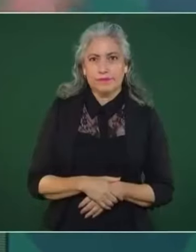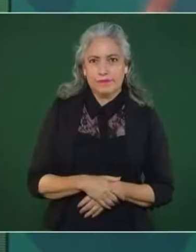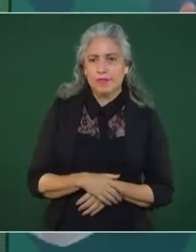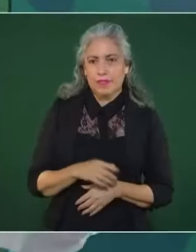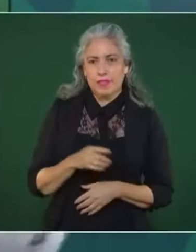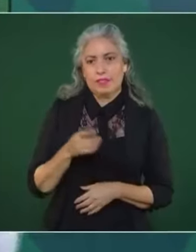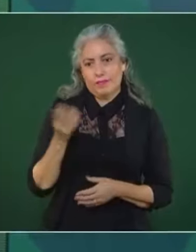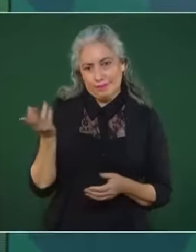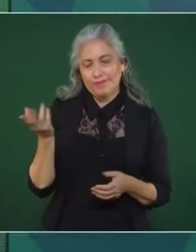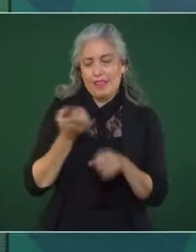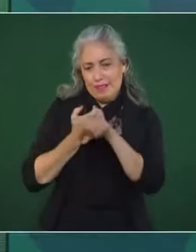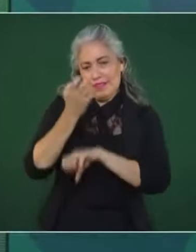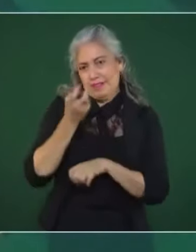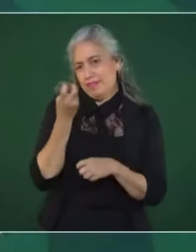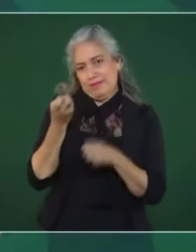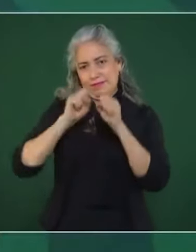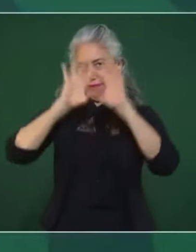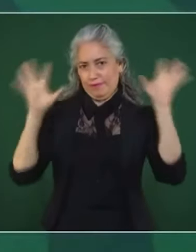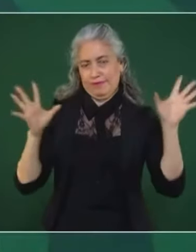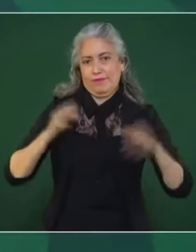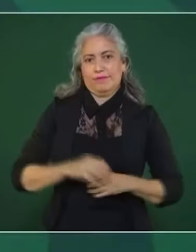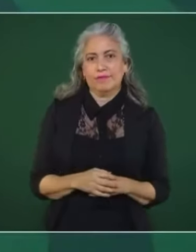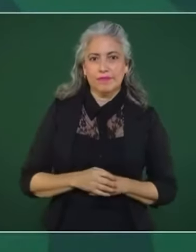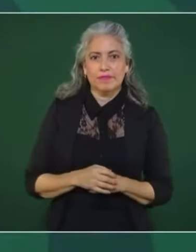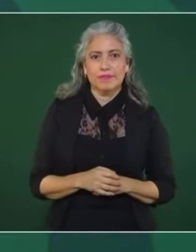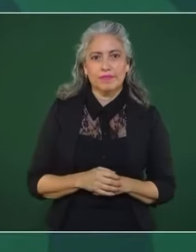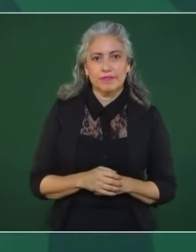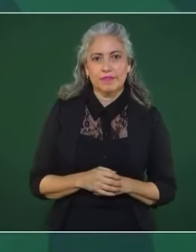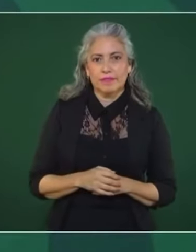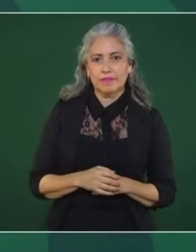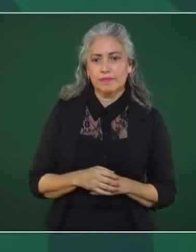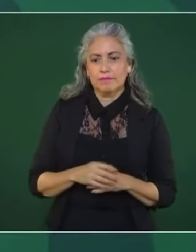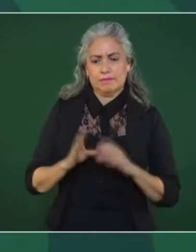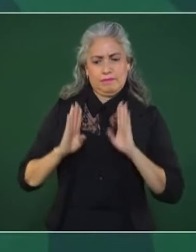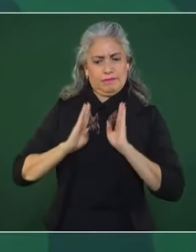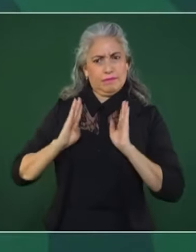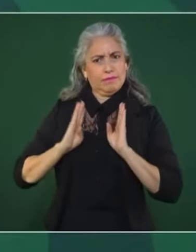Entonces sí fue el Estado. En el caso del Ejército,